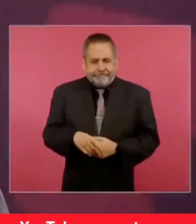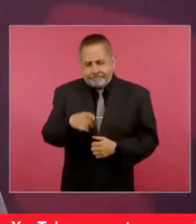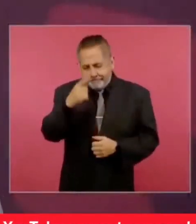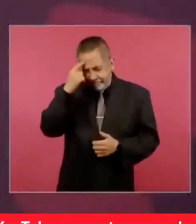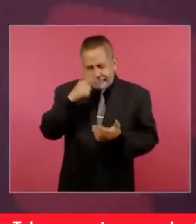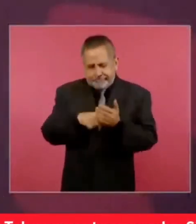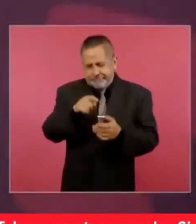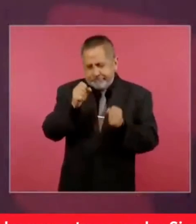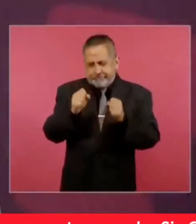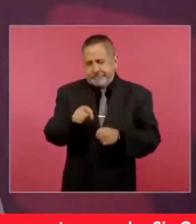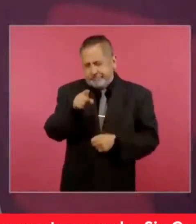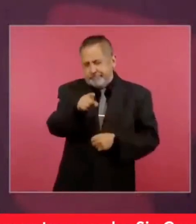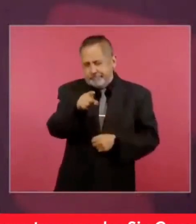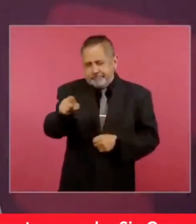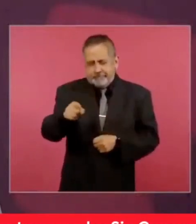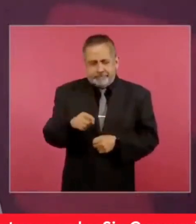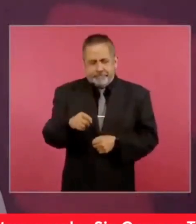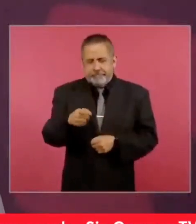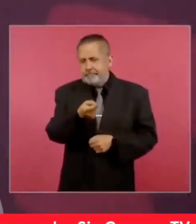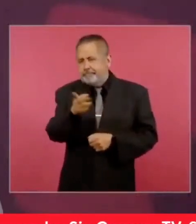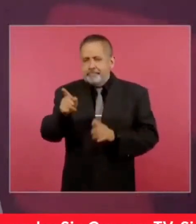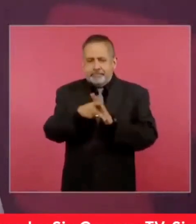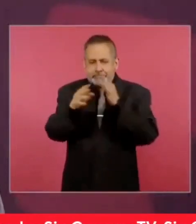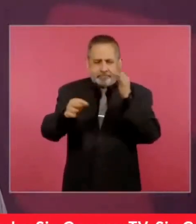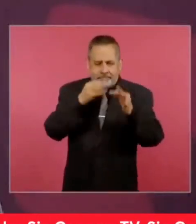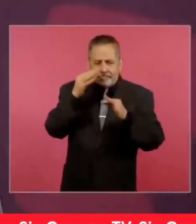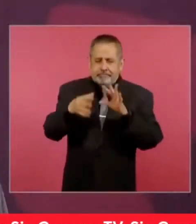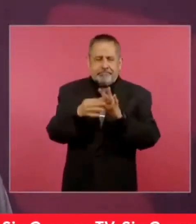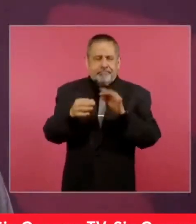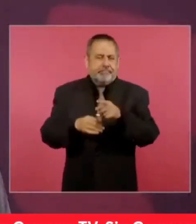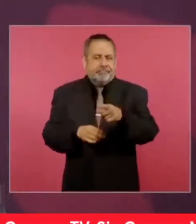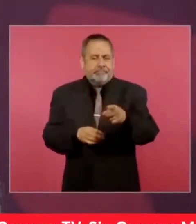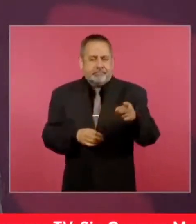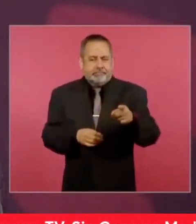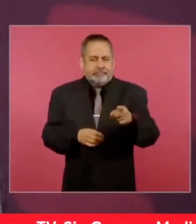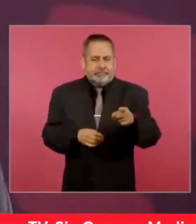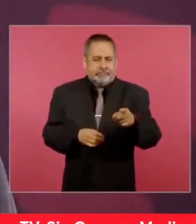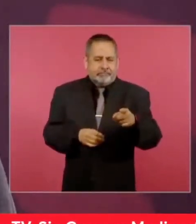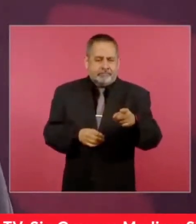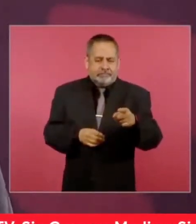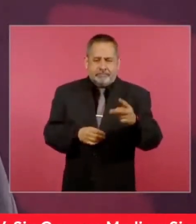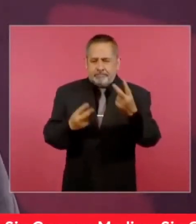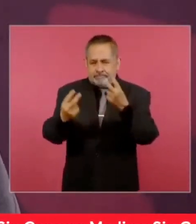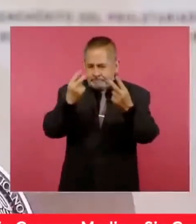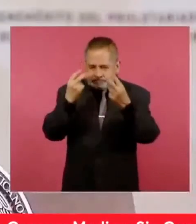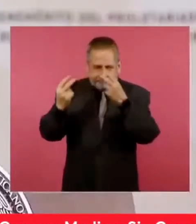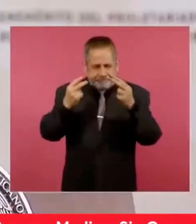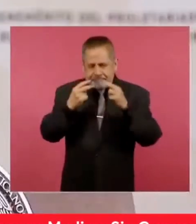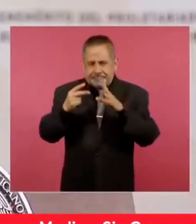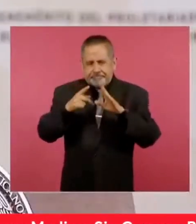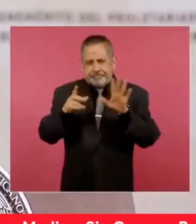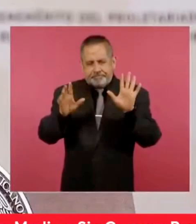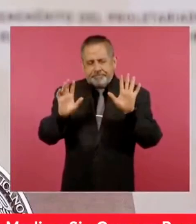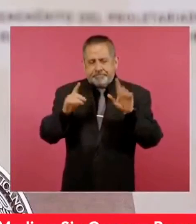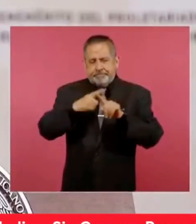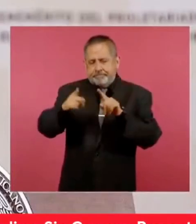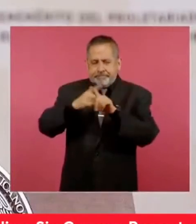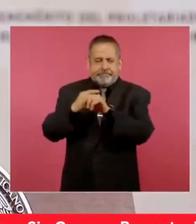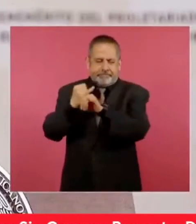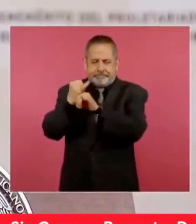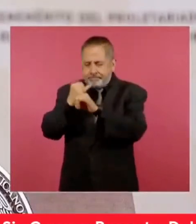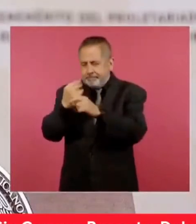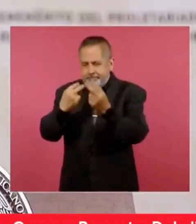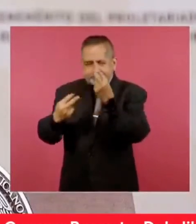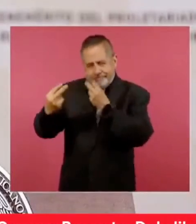ustedes, compañeros periodistas, pero también a todos los que nos siguen desde las diferentes